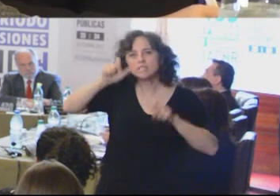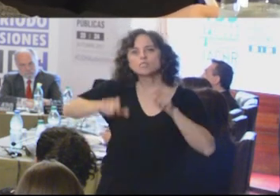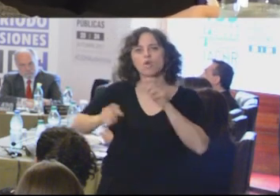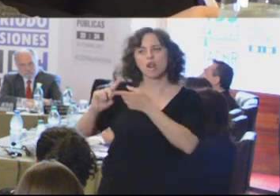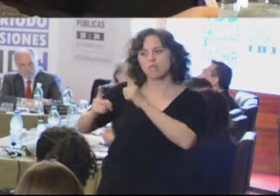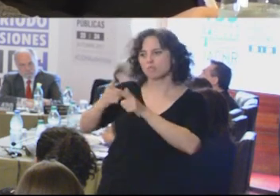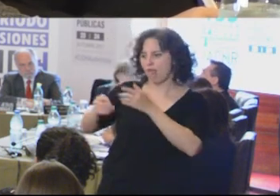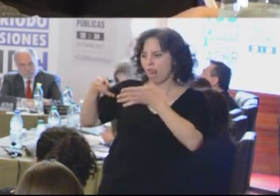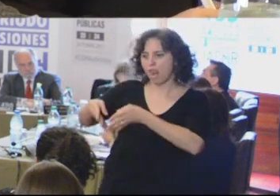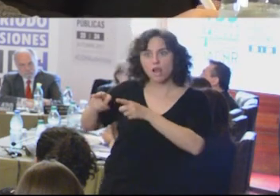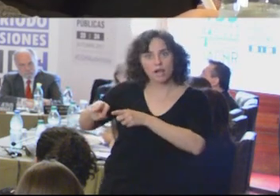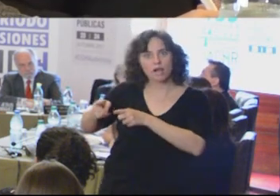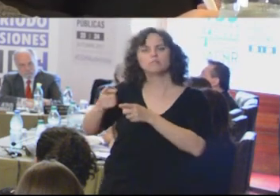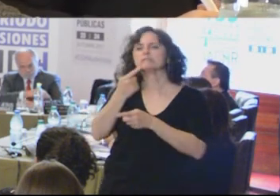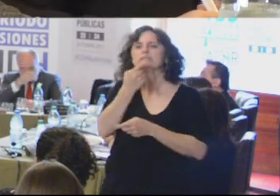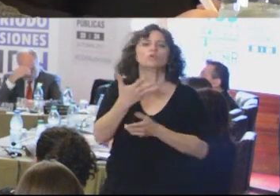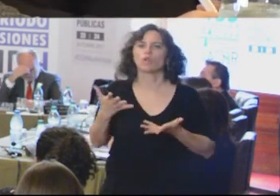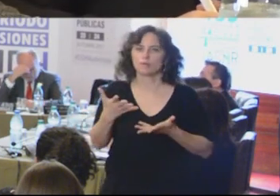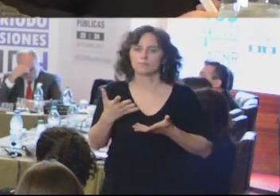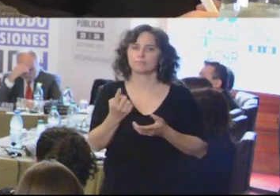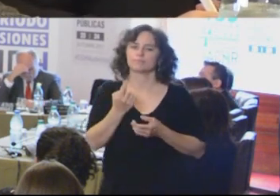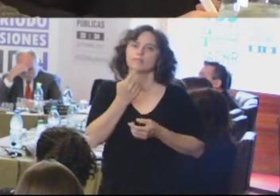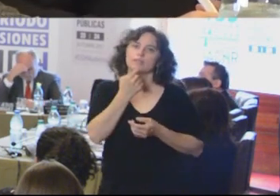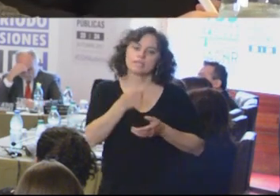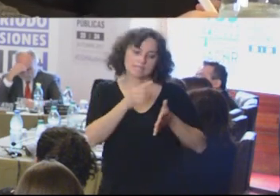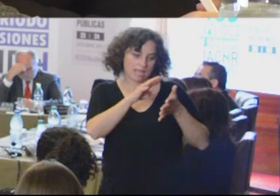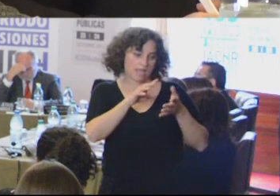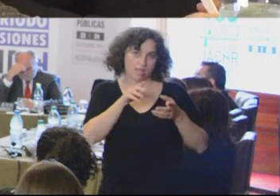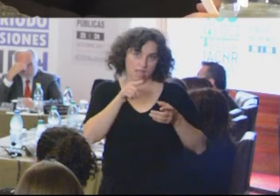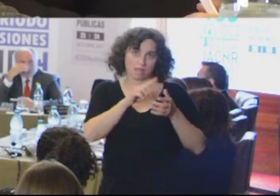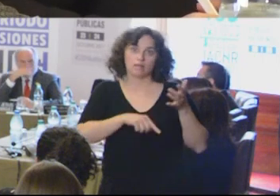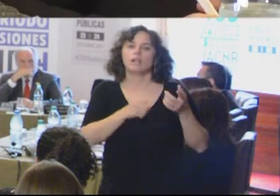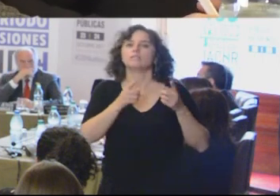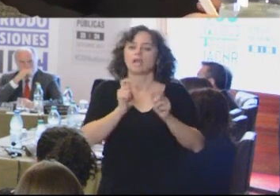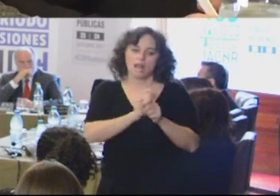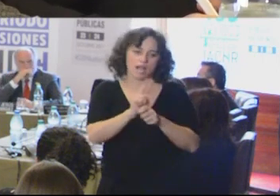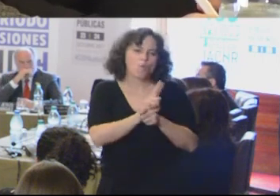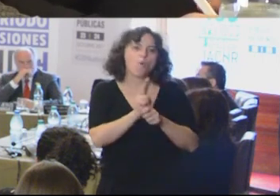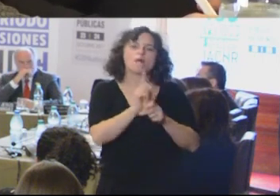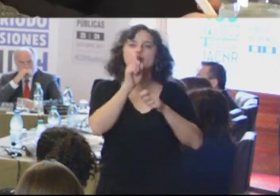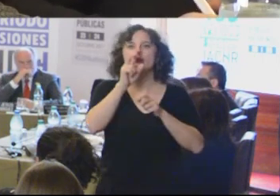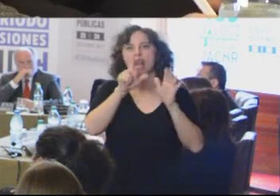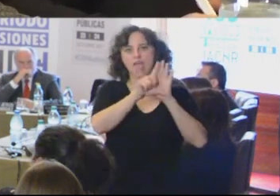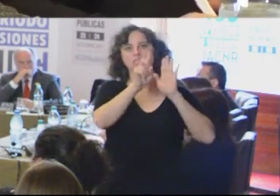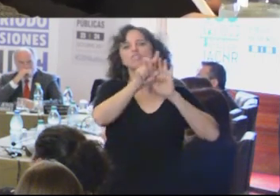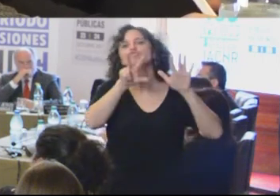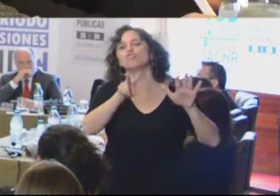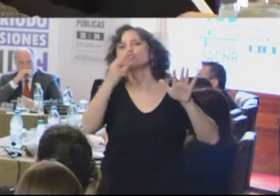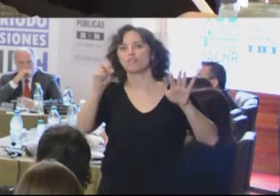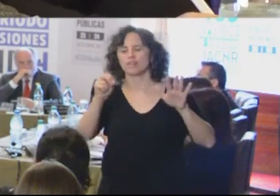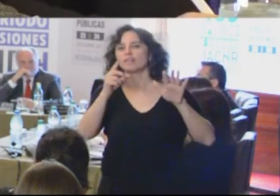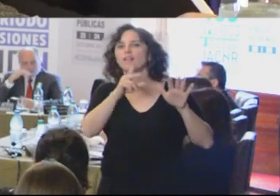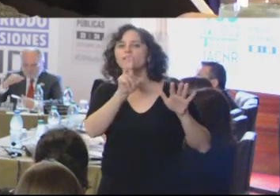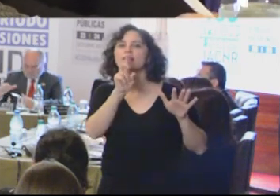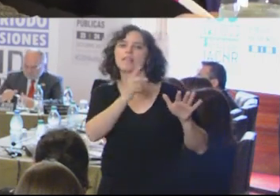ha de decirse dicho régimen está regulado efectivamente por la ley 1820 del 30 de diciembre